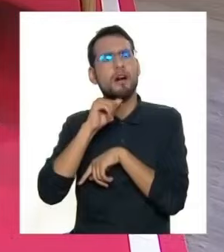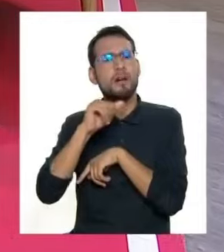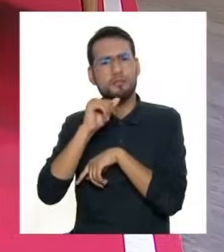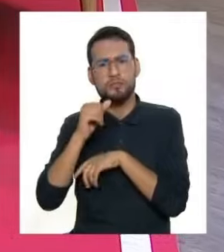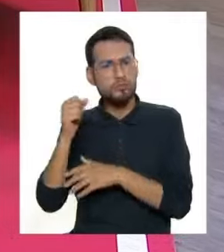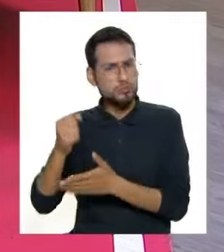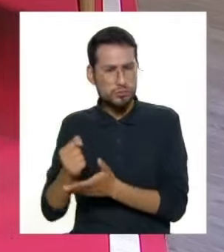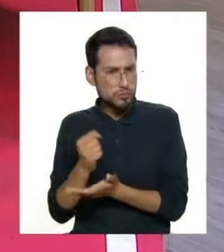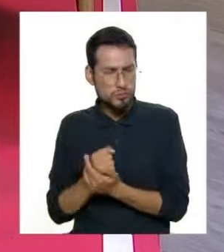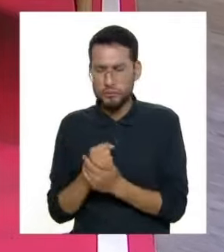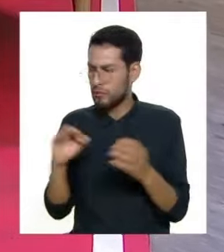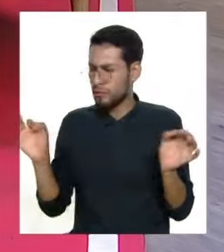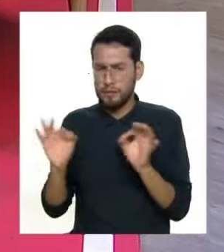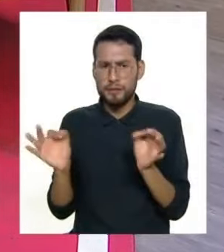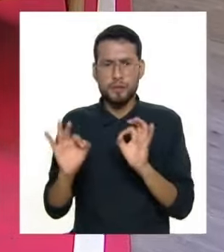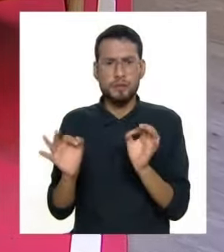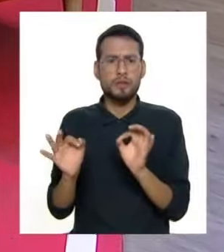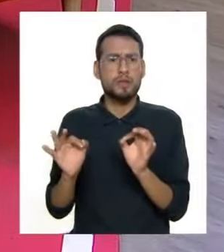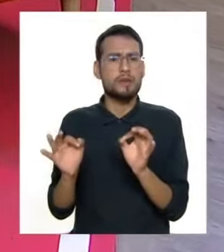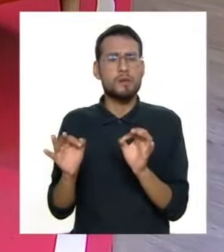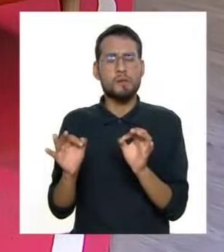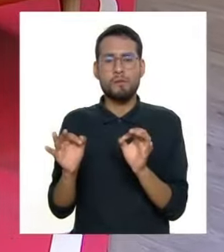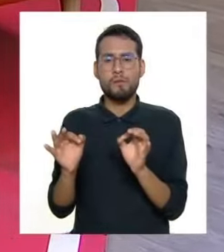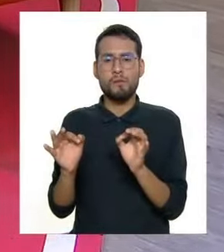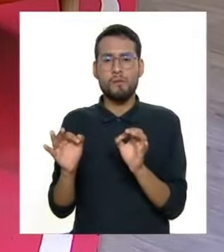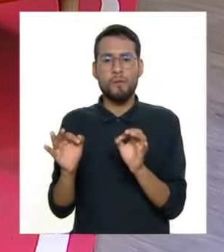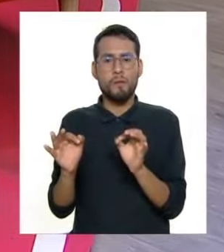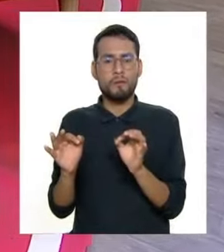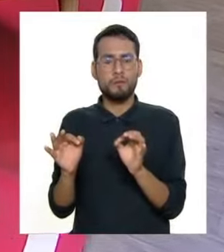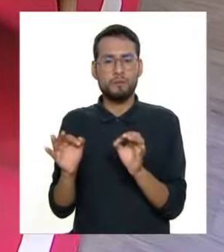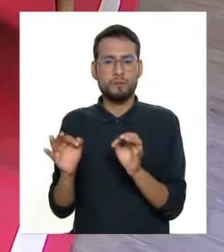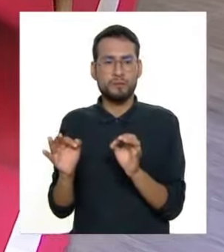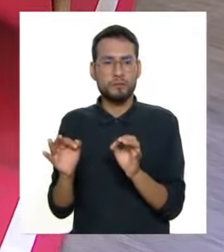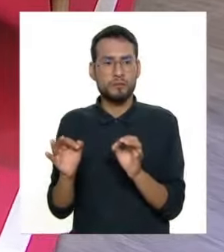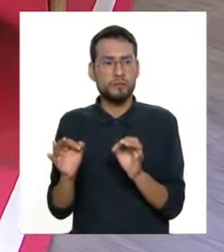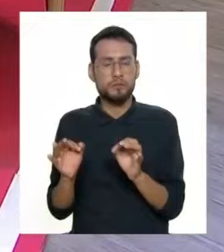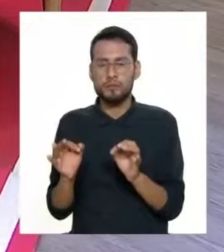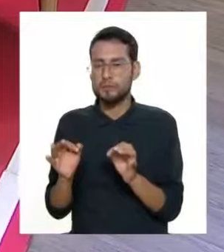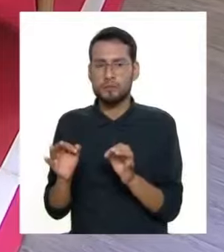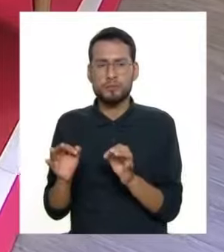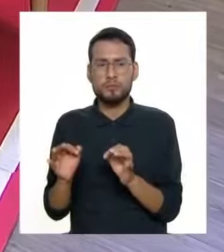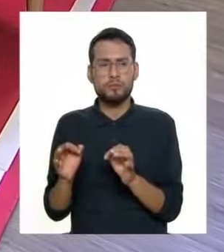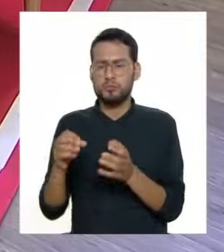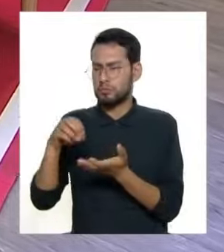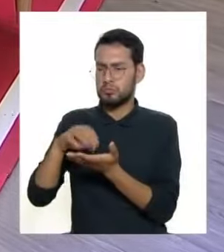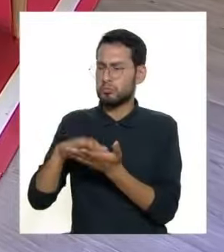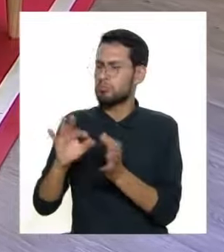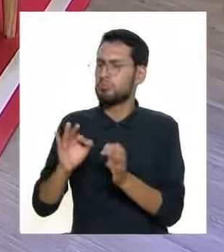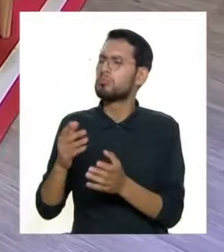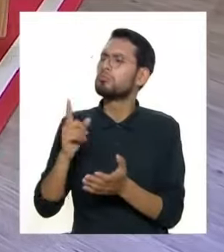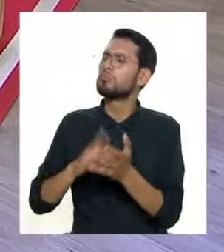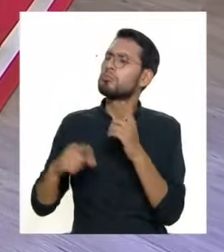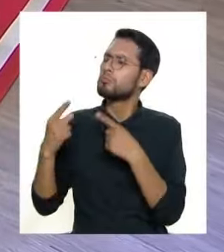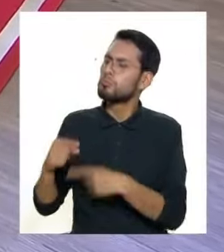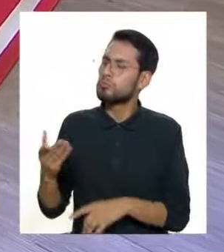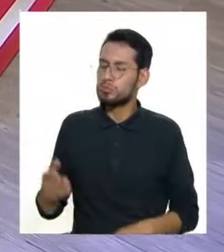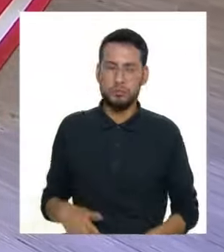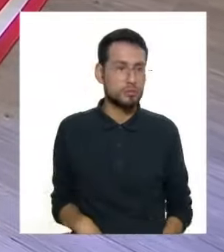ningún trámite, no hubo ninguna, perdón, inscripción, no hubo ninguna inscripción? ¿Qué sucede en este